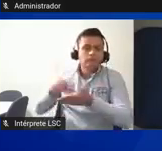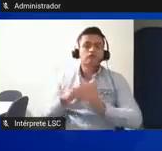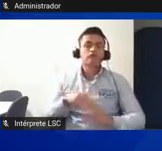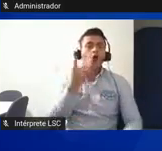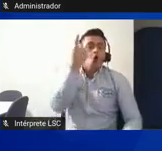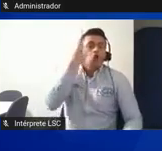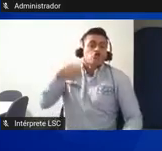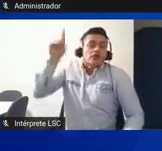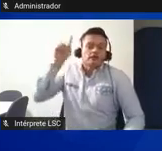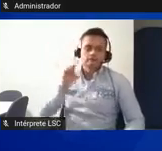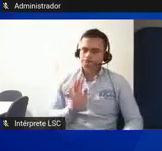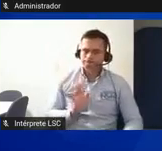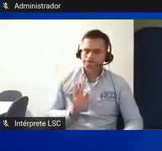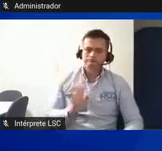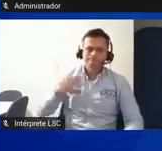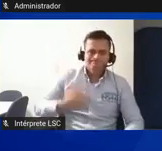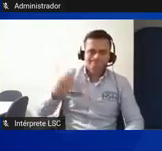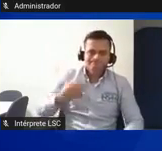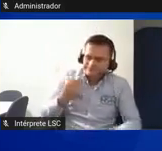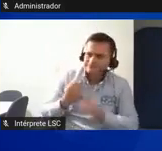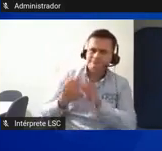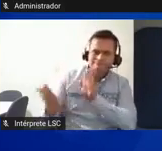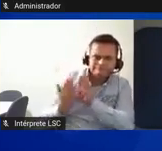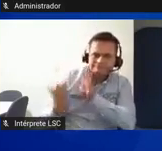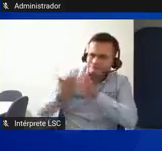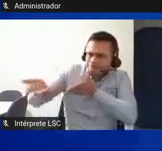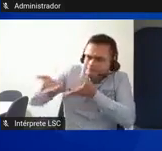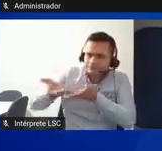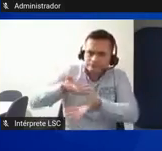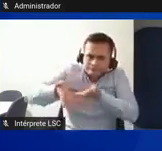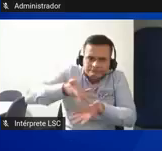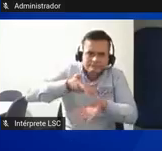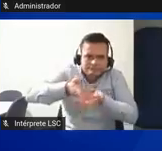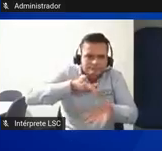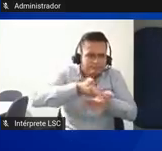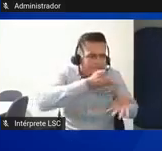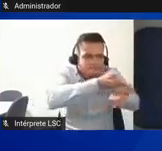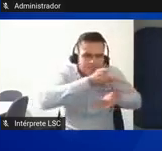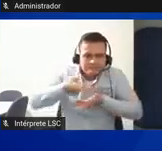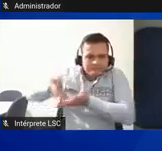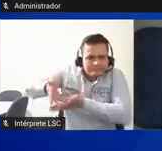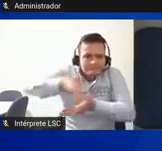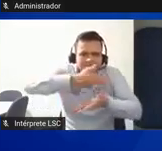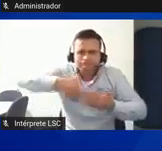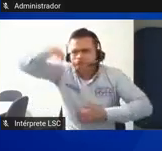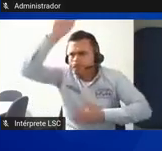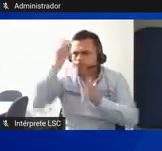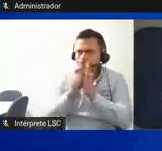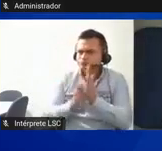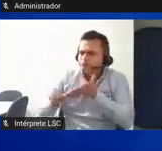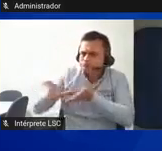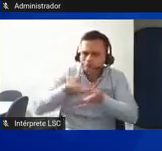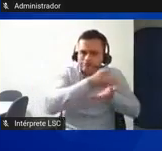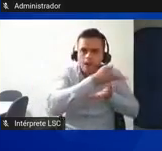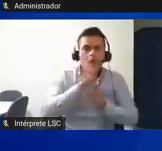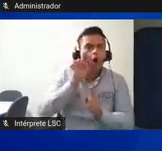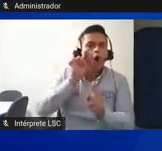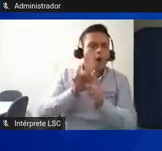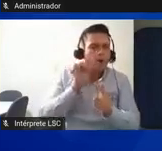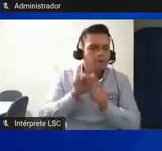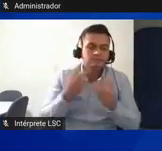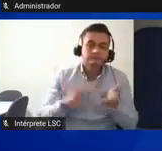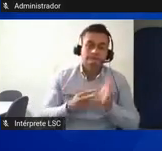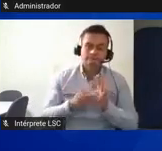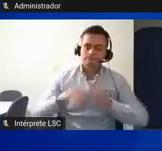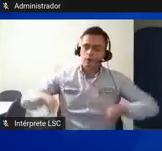sino varias veces, porque necesitábamos pues llegar a que el proyecto pudiera tener, digámoslo así, toda